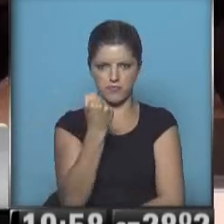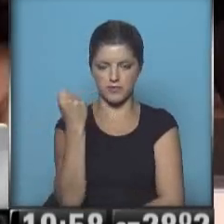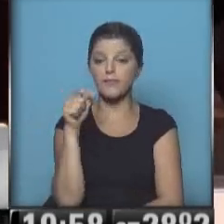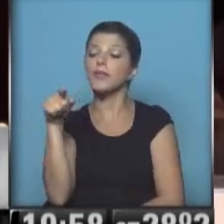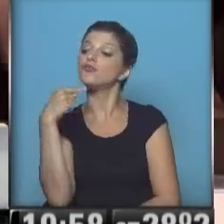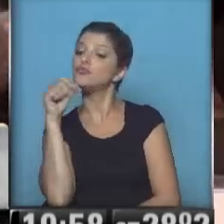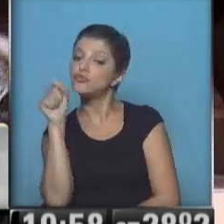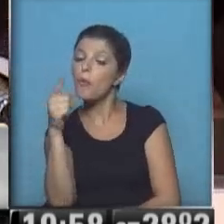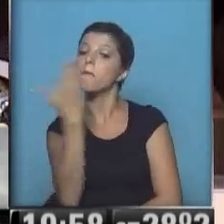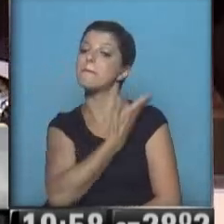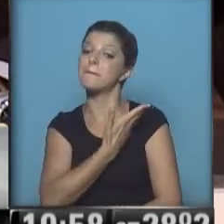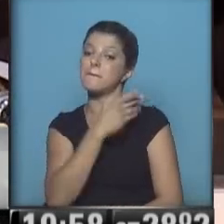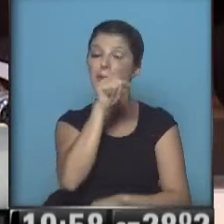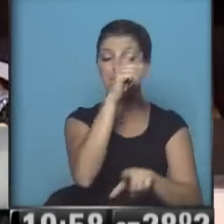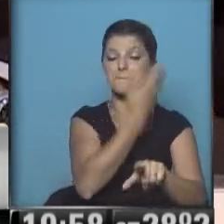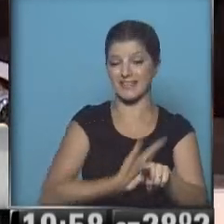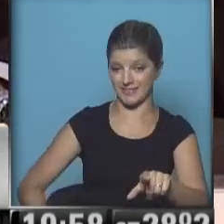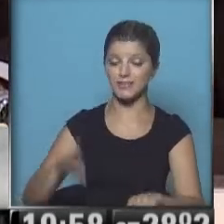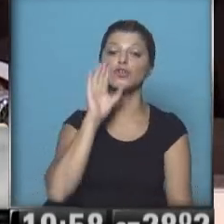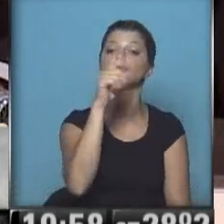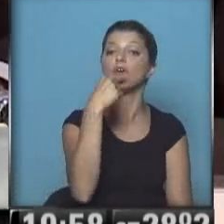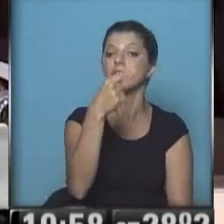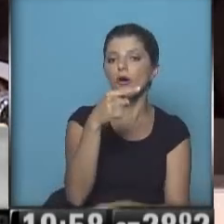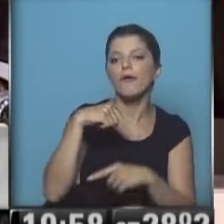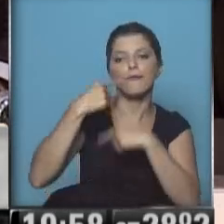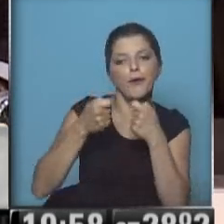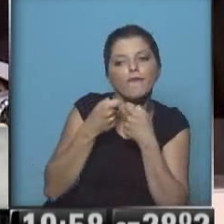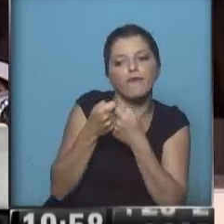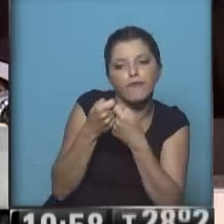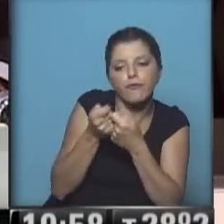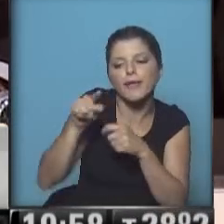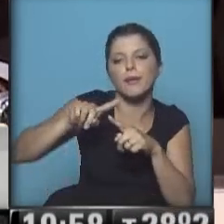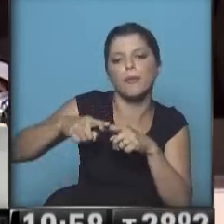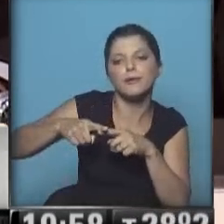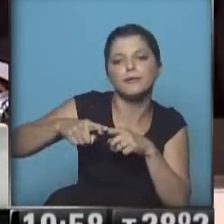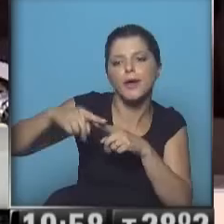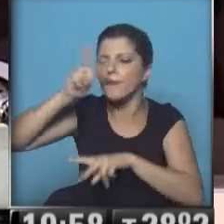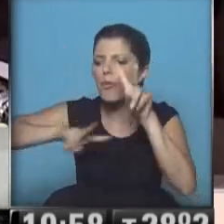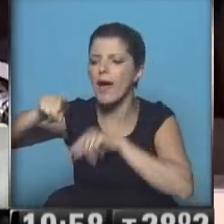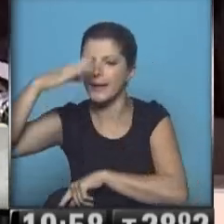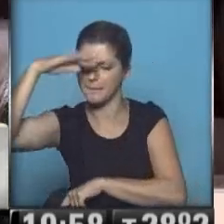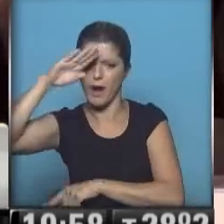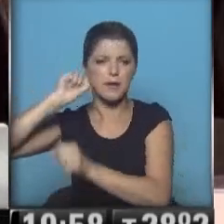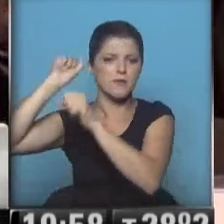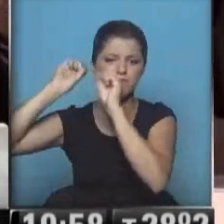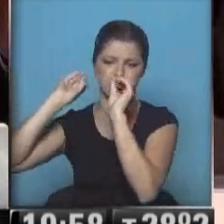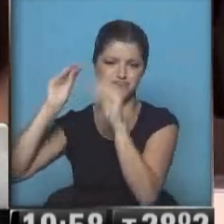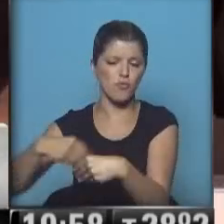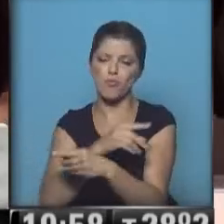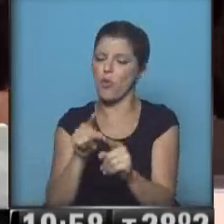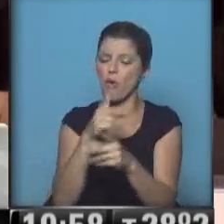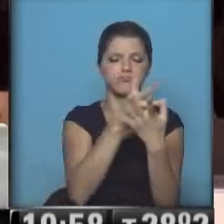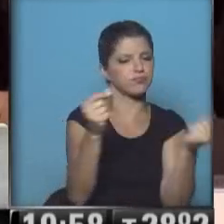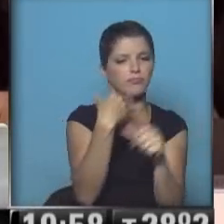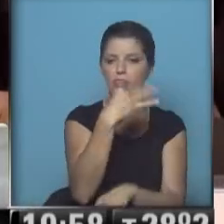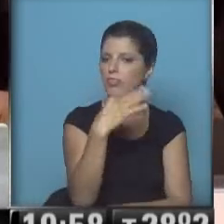el presidente Barack Obama que no pueden seguir insistiendo en una política de tratar de llevar al colapso a Cuba como una forma